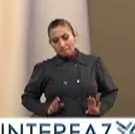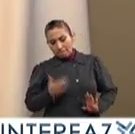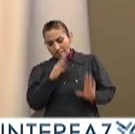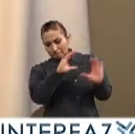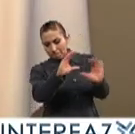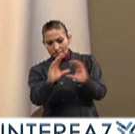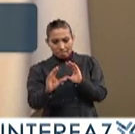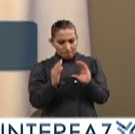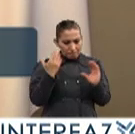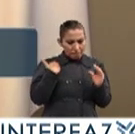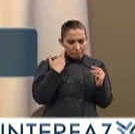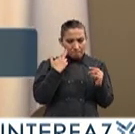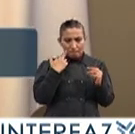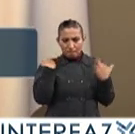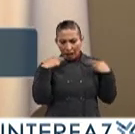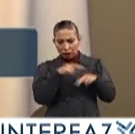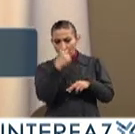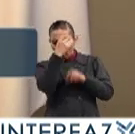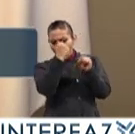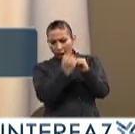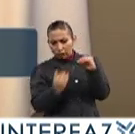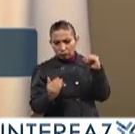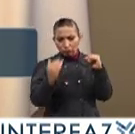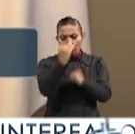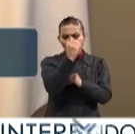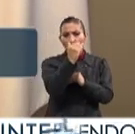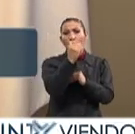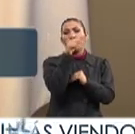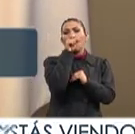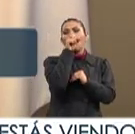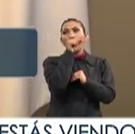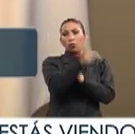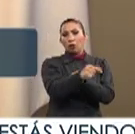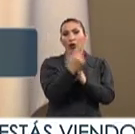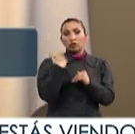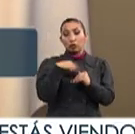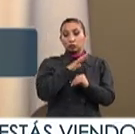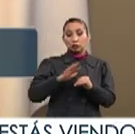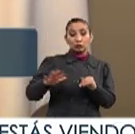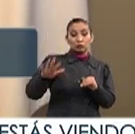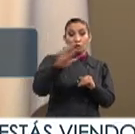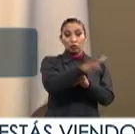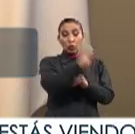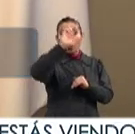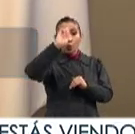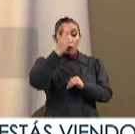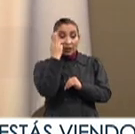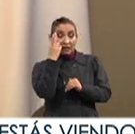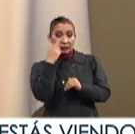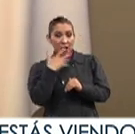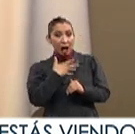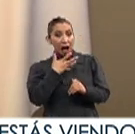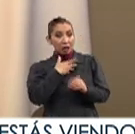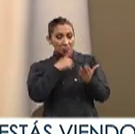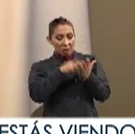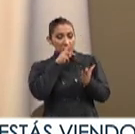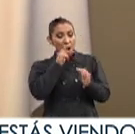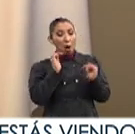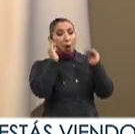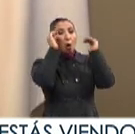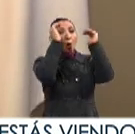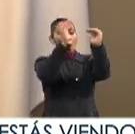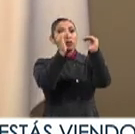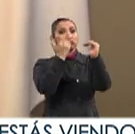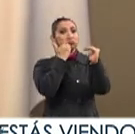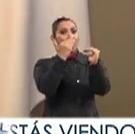académico elevamos en un año el nivel, somos la universidad con mejor grado